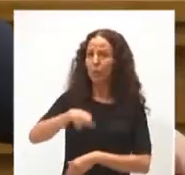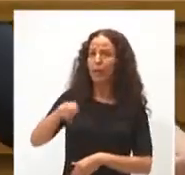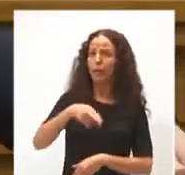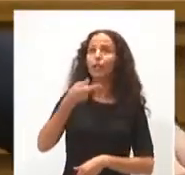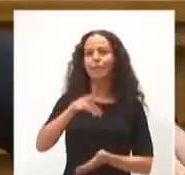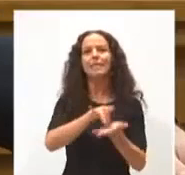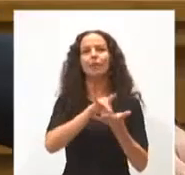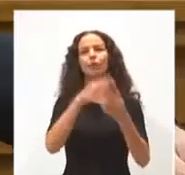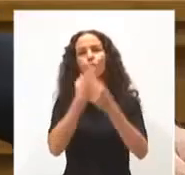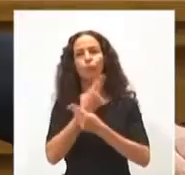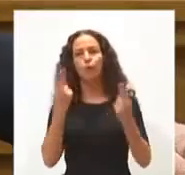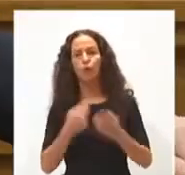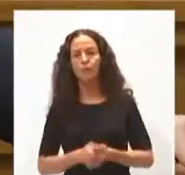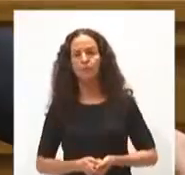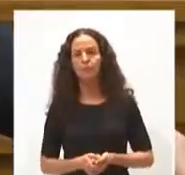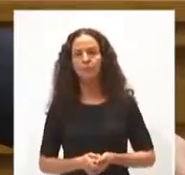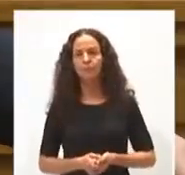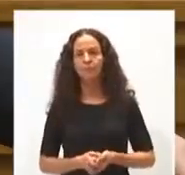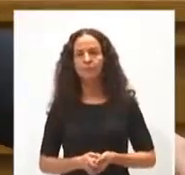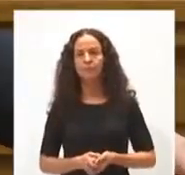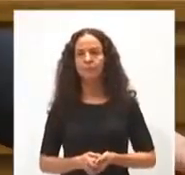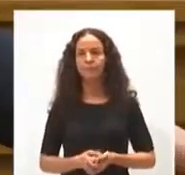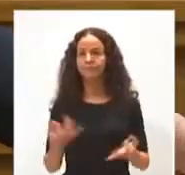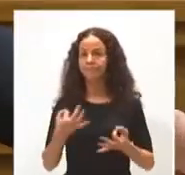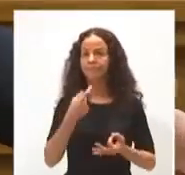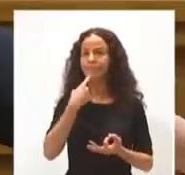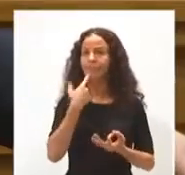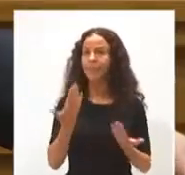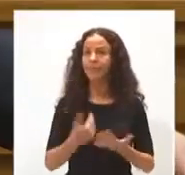tiempo de servicios públicos hay que decir tiene que